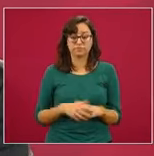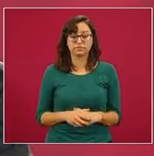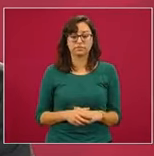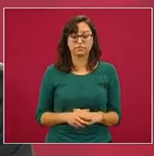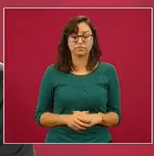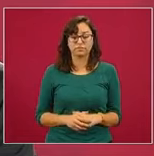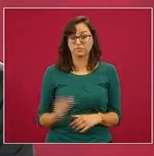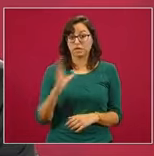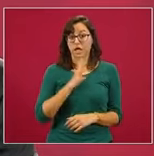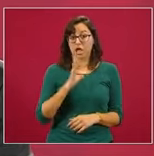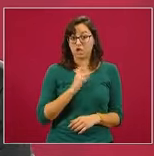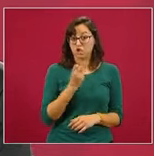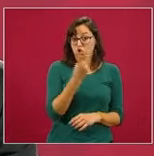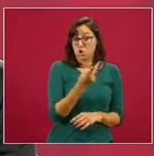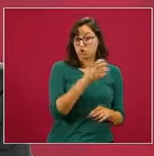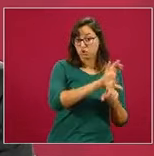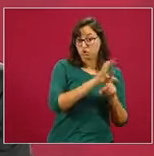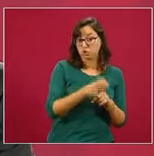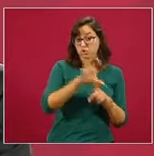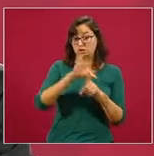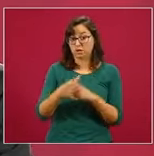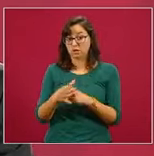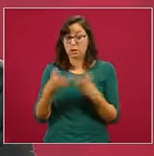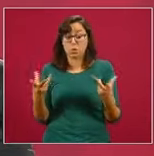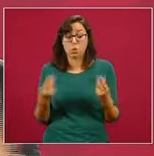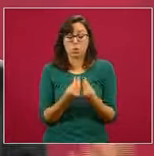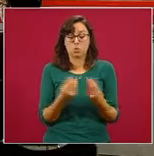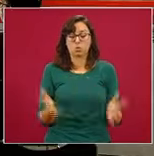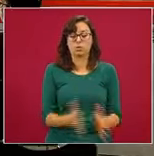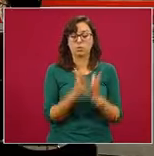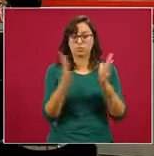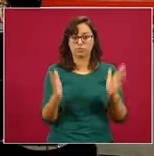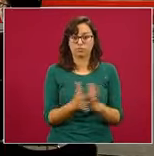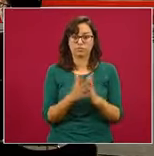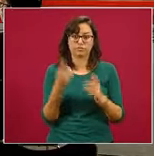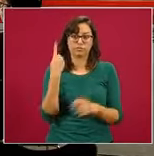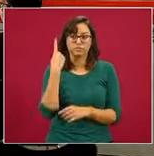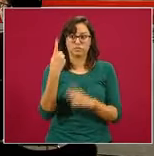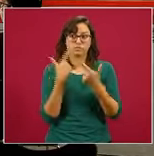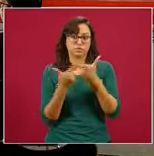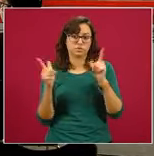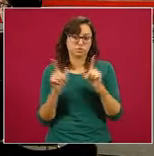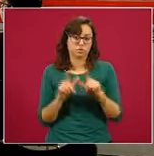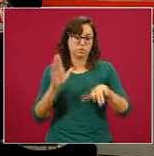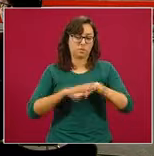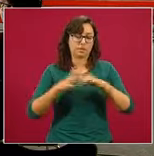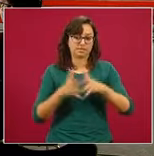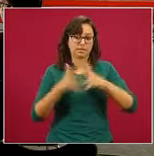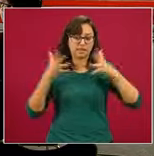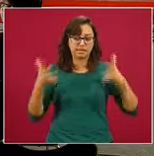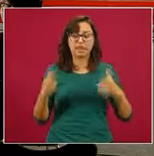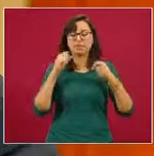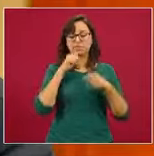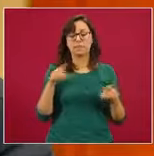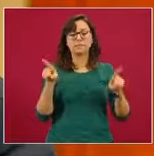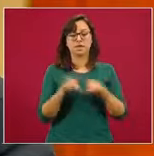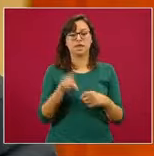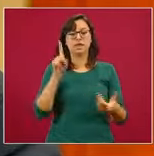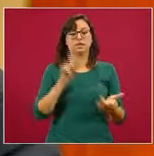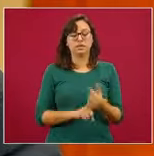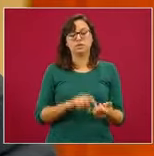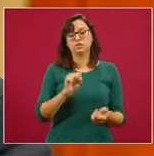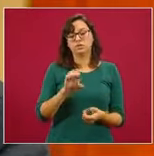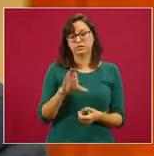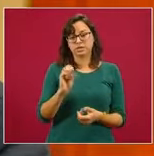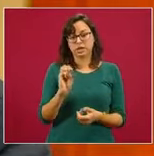Estos dos grupos además participan conjuntamente en el grupo mayor, en el que también están involucradas la Secretaría de Economía,